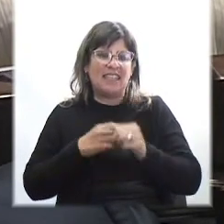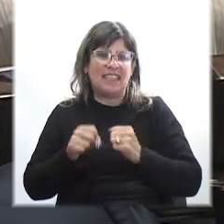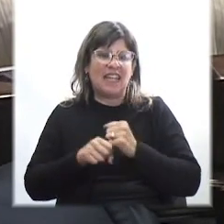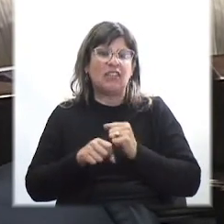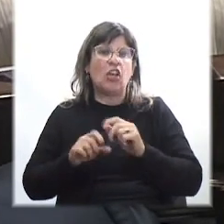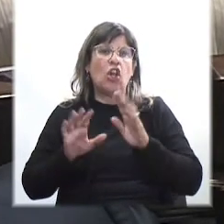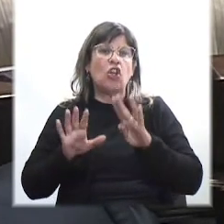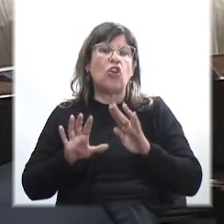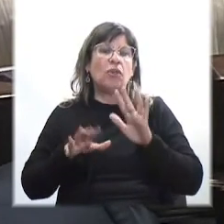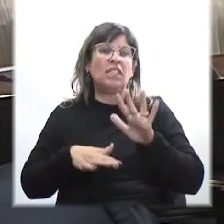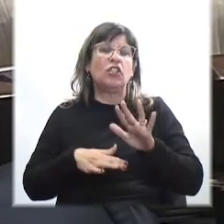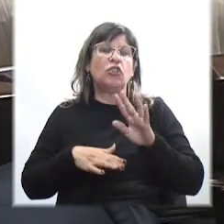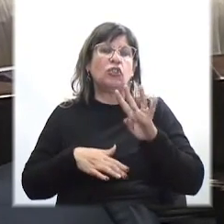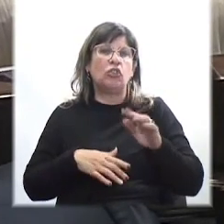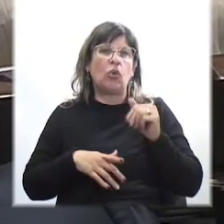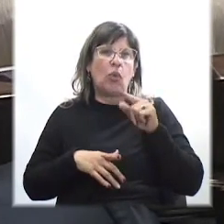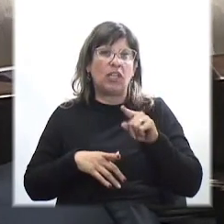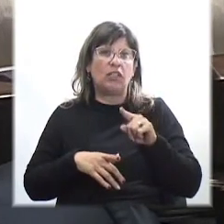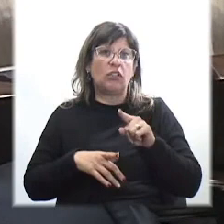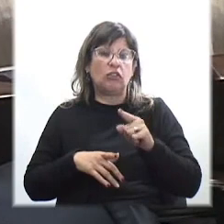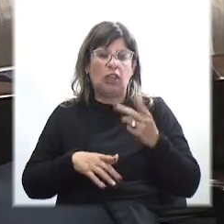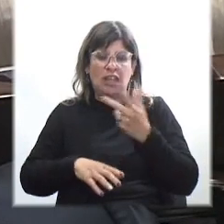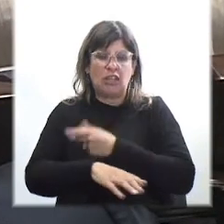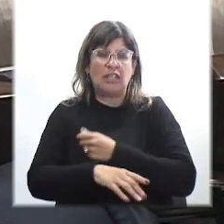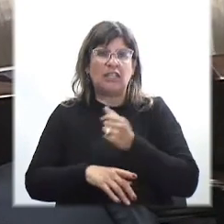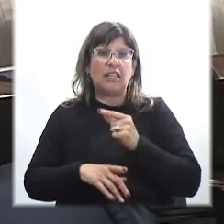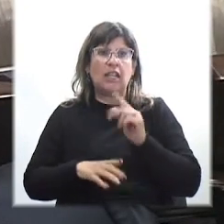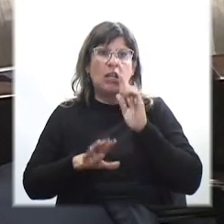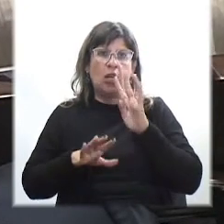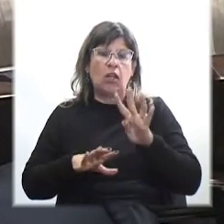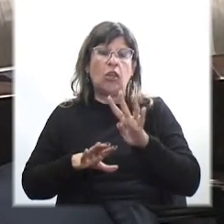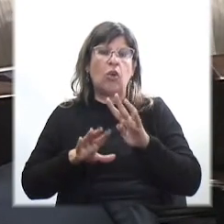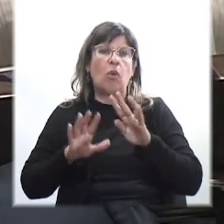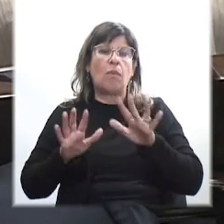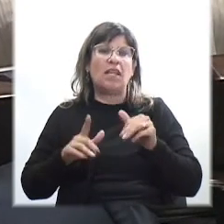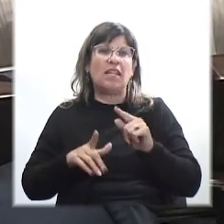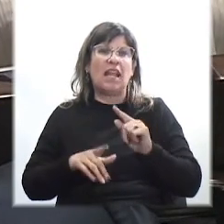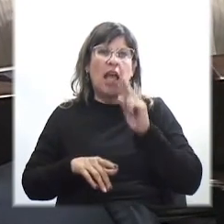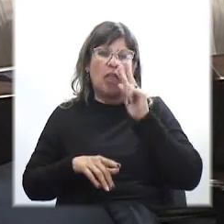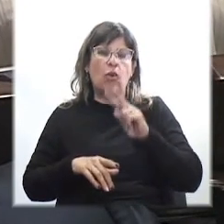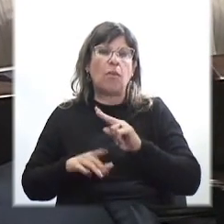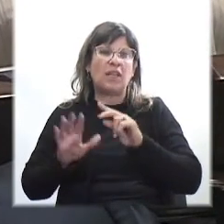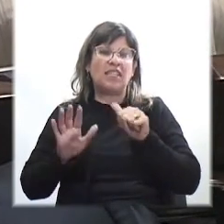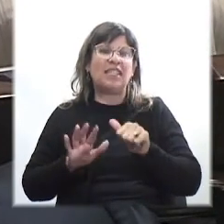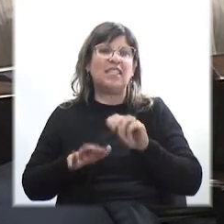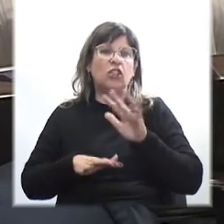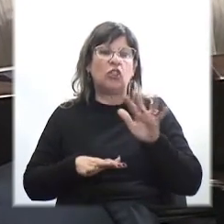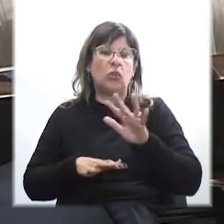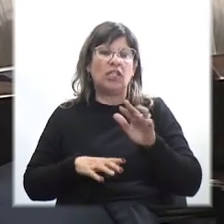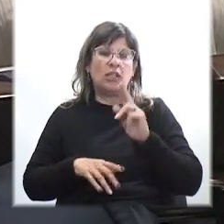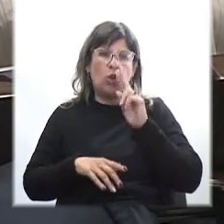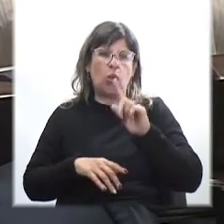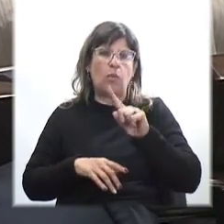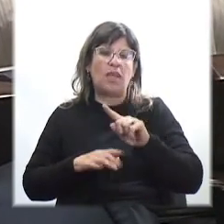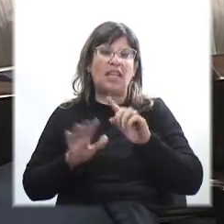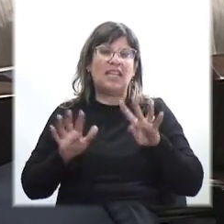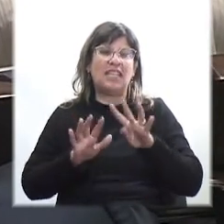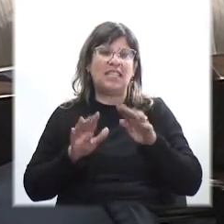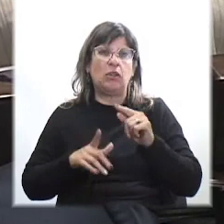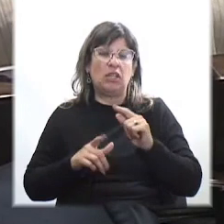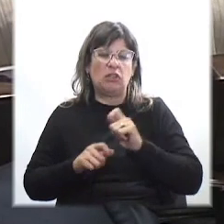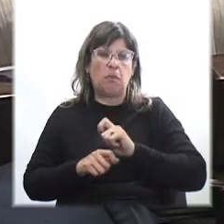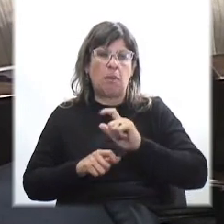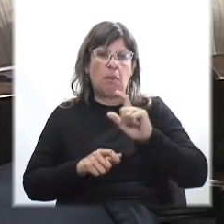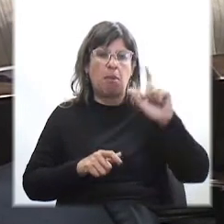los 954 eutanasias en 2010 a 2.655 en 2019 y esa cifra